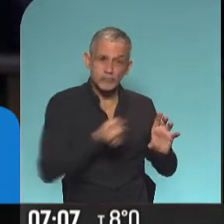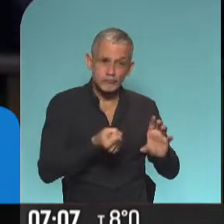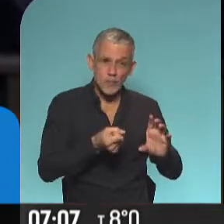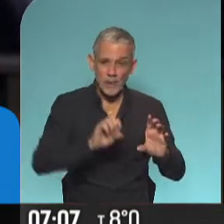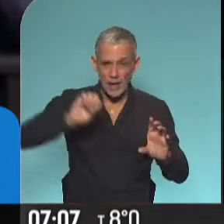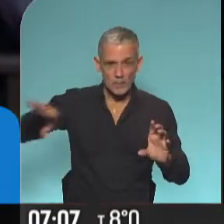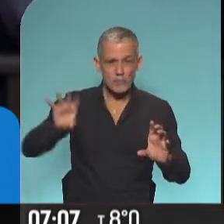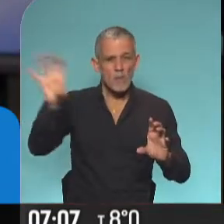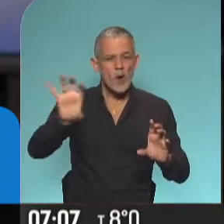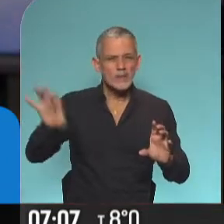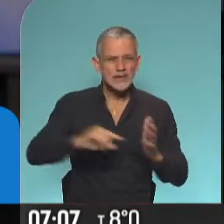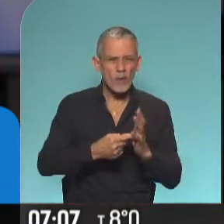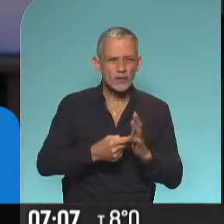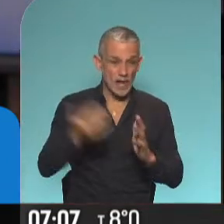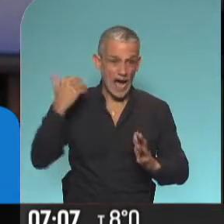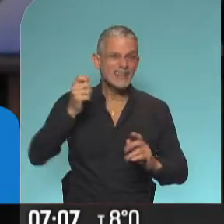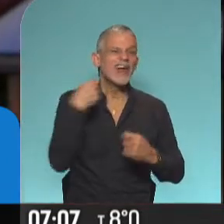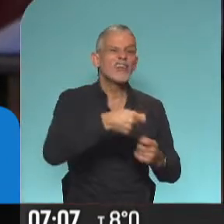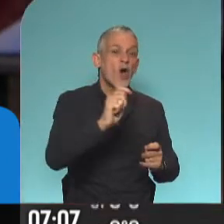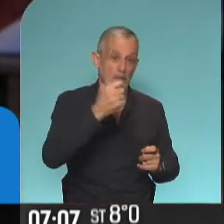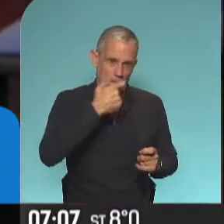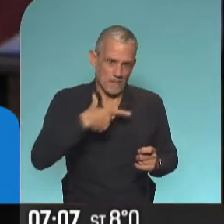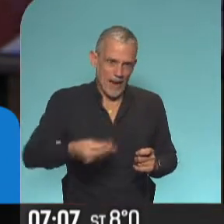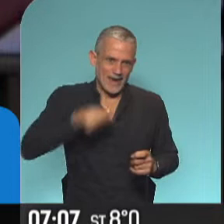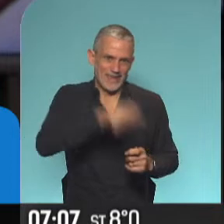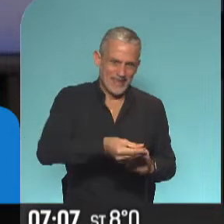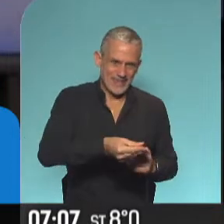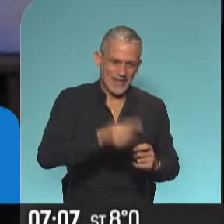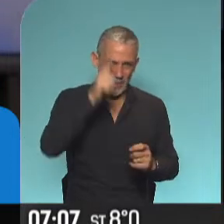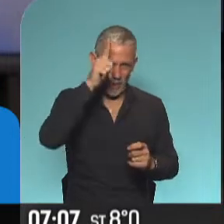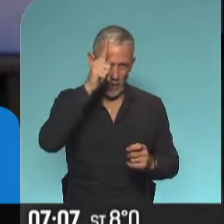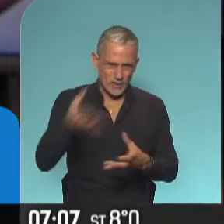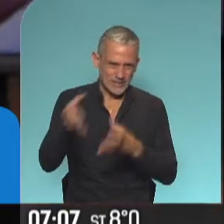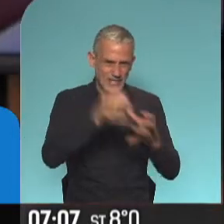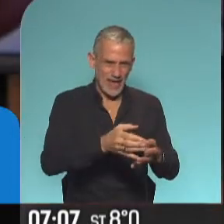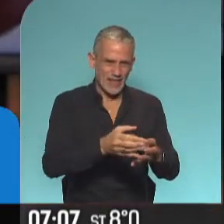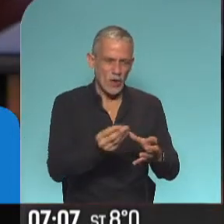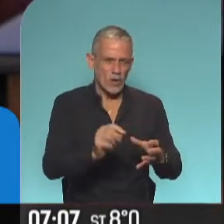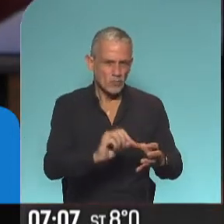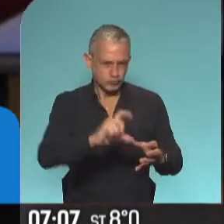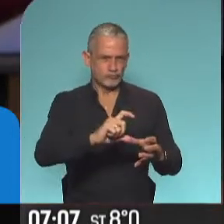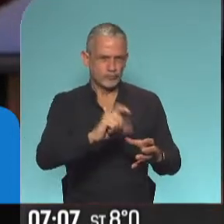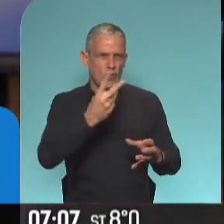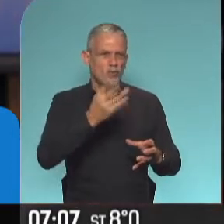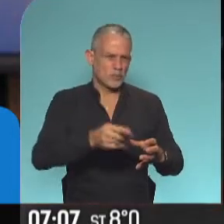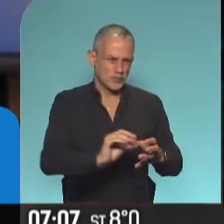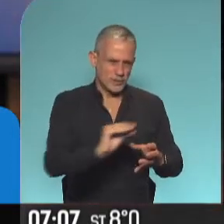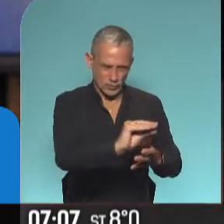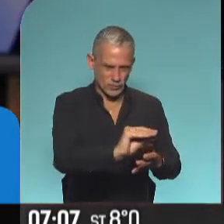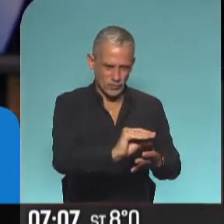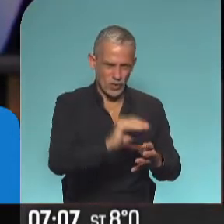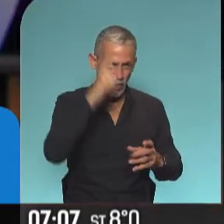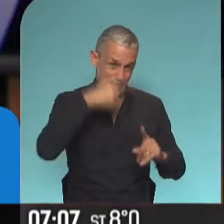que en su momento le otorgó en exceso para cubrir los gastos del traspaso de la Policía Federal a la Ciudad de Buenos Aires,